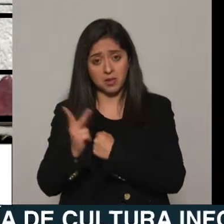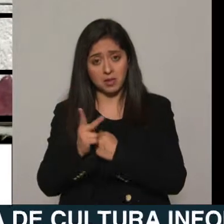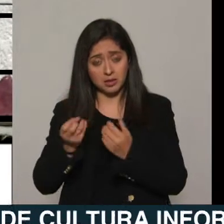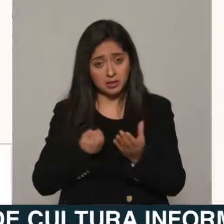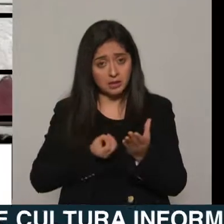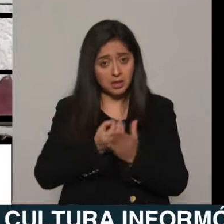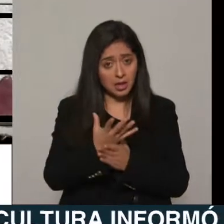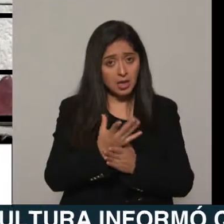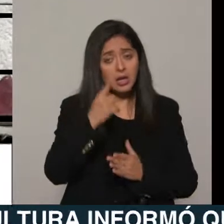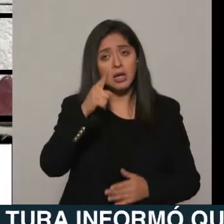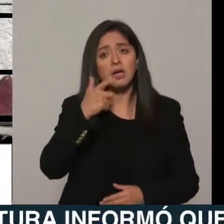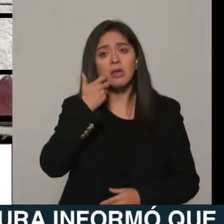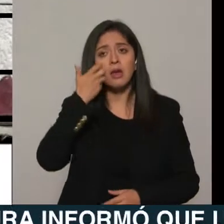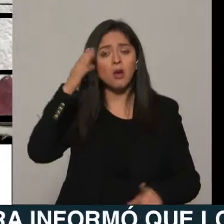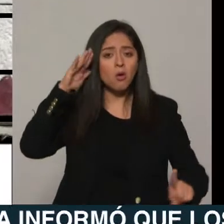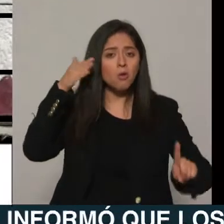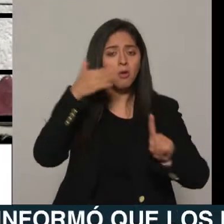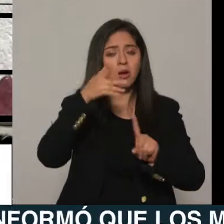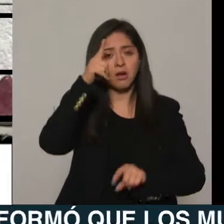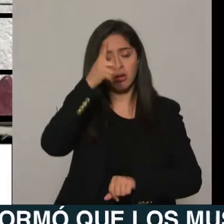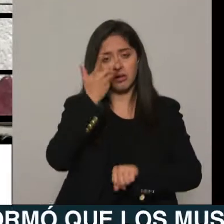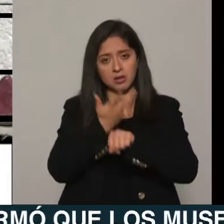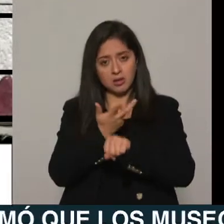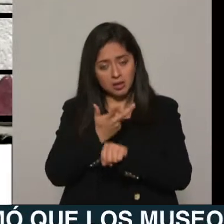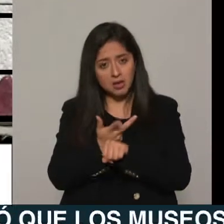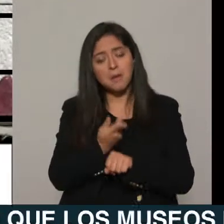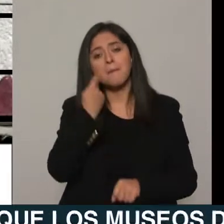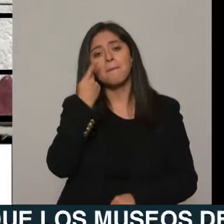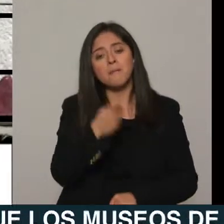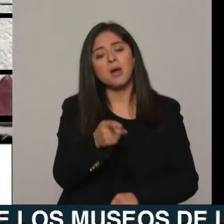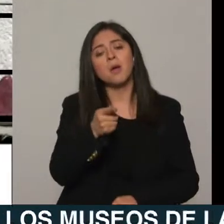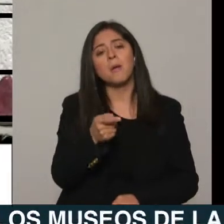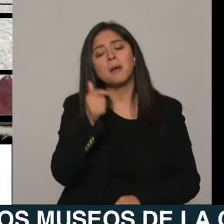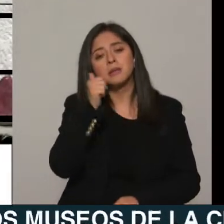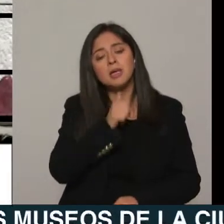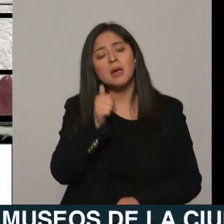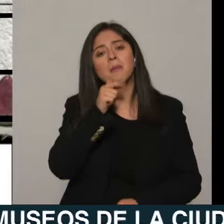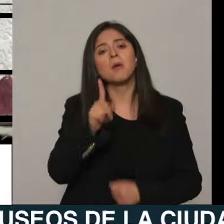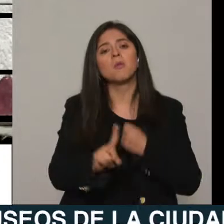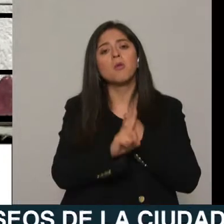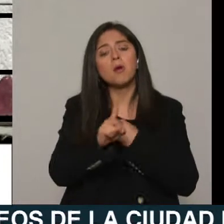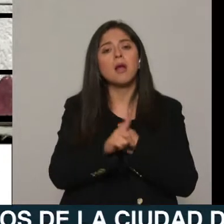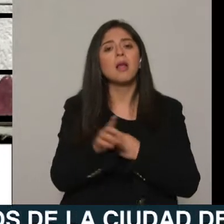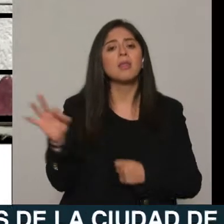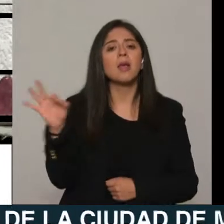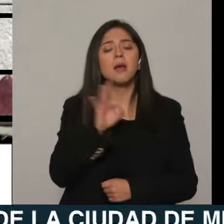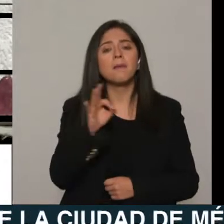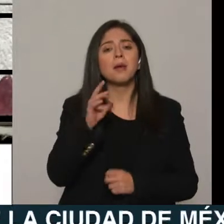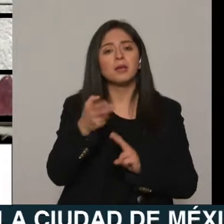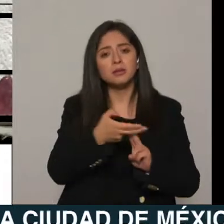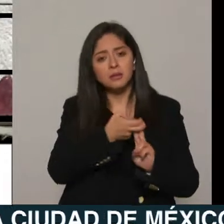Estados Unidos. Bueno, enfrentas varios tipos de problemas, pues estás arriesgado a que te secuestren,